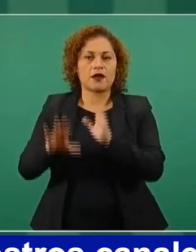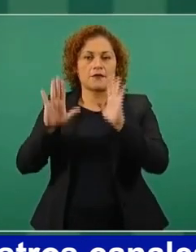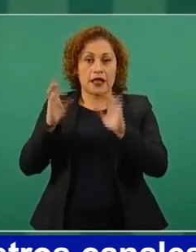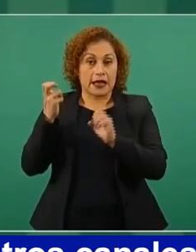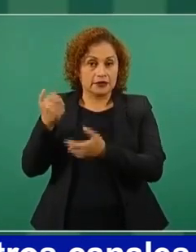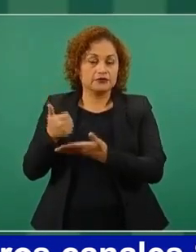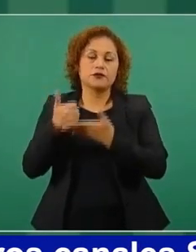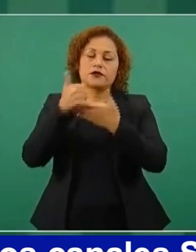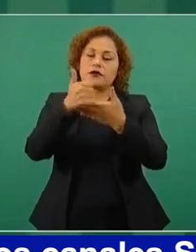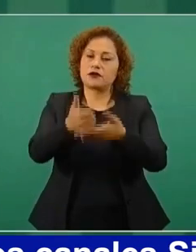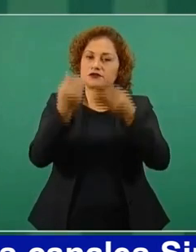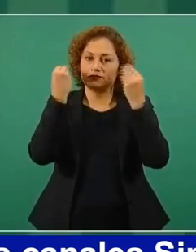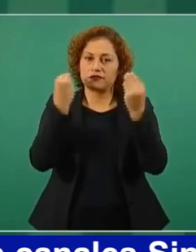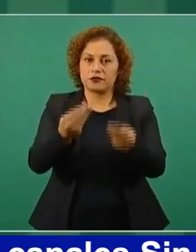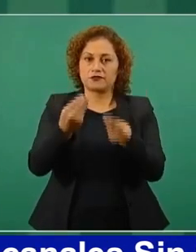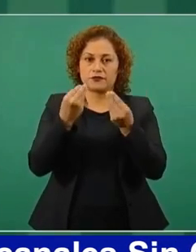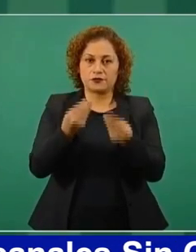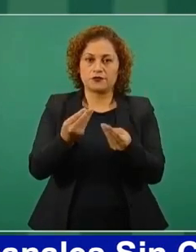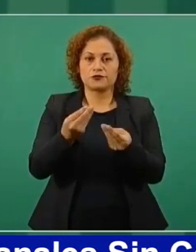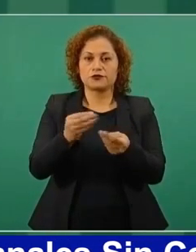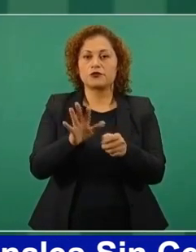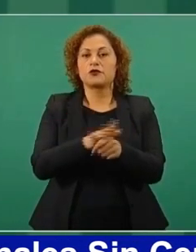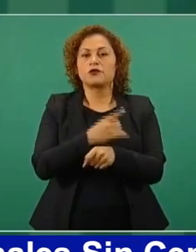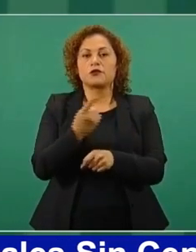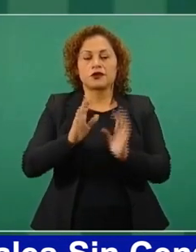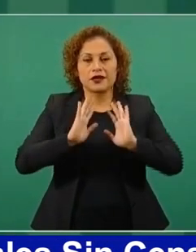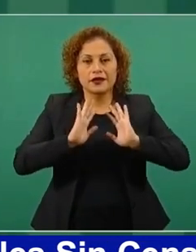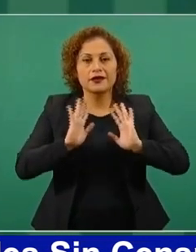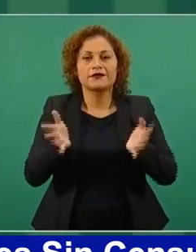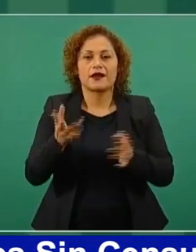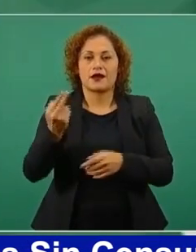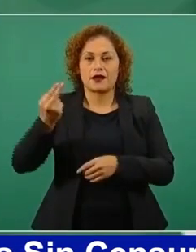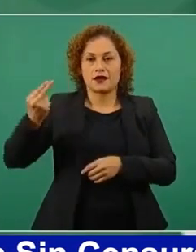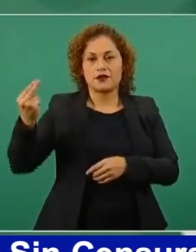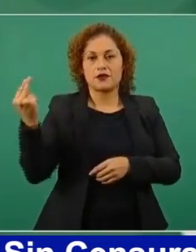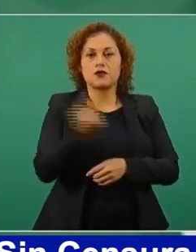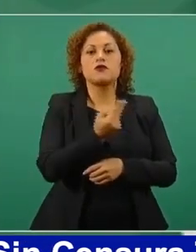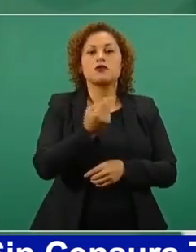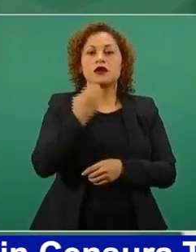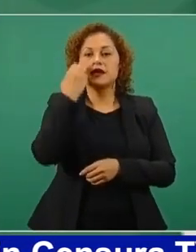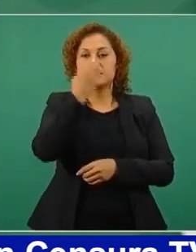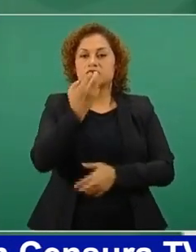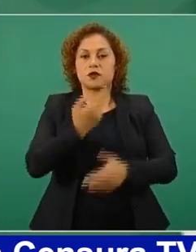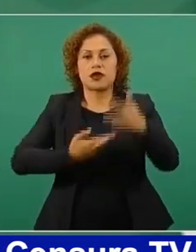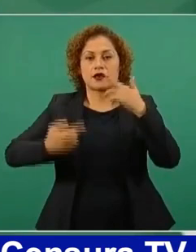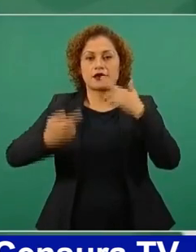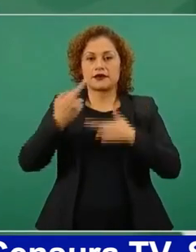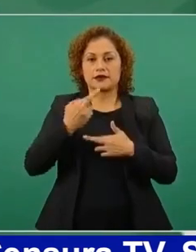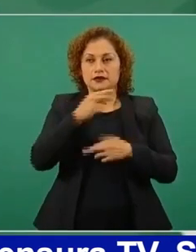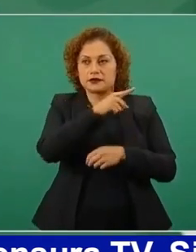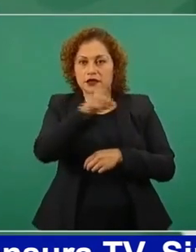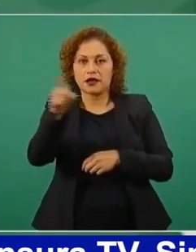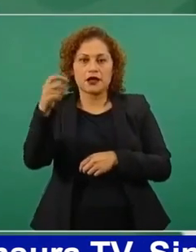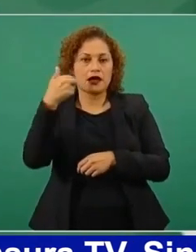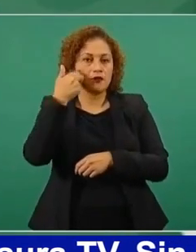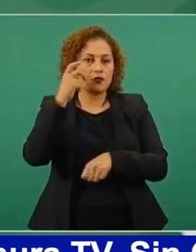también para que se pueda programar el regreso a clases voluntario,